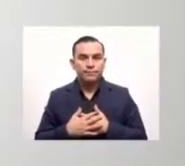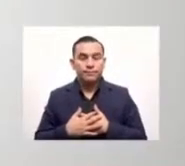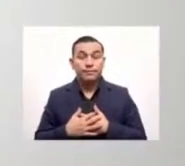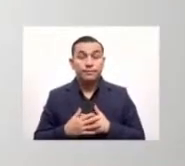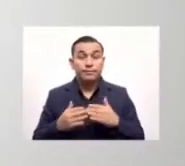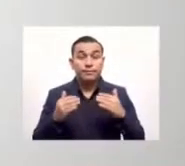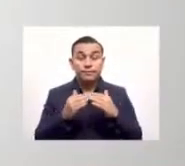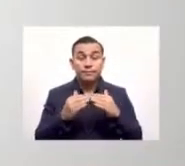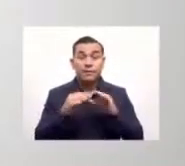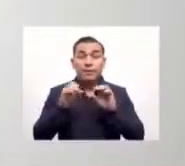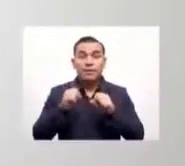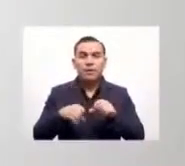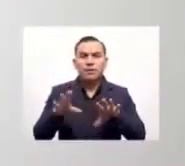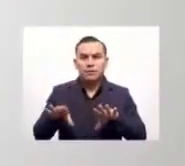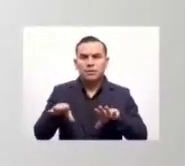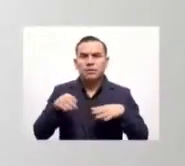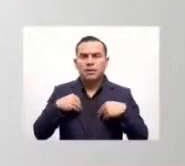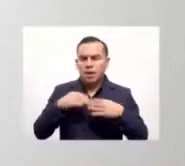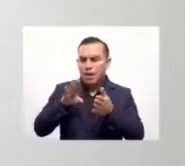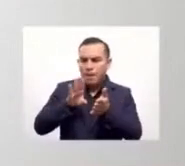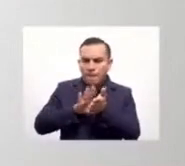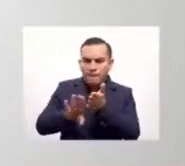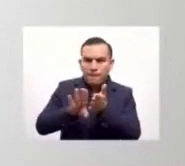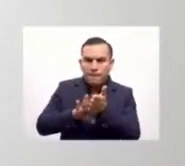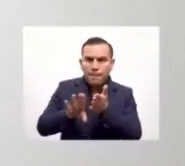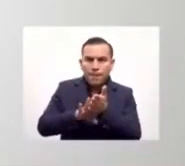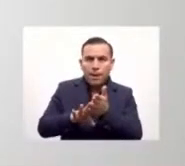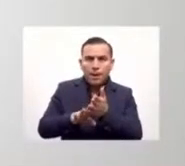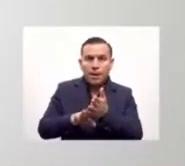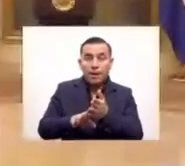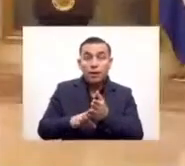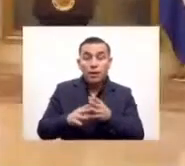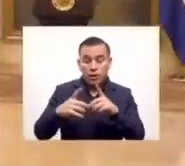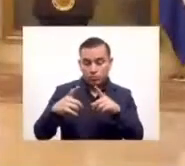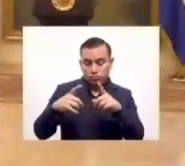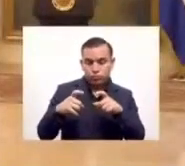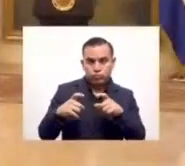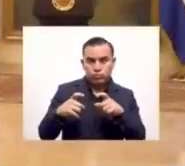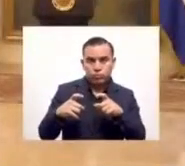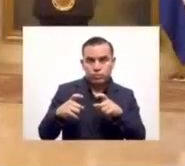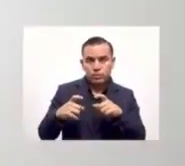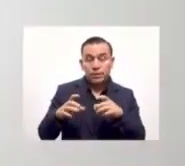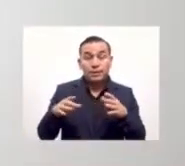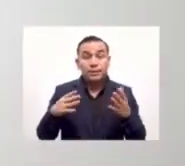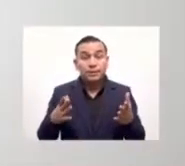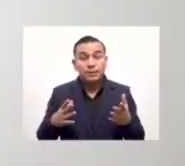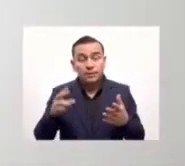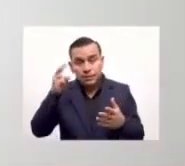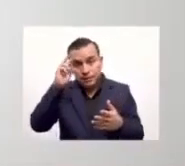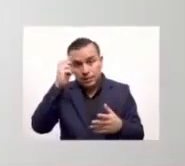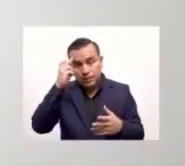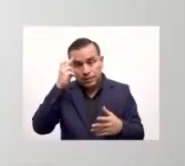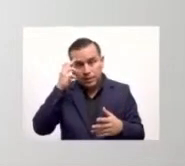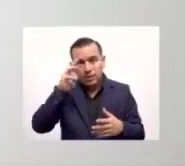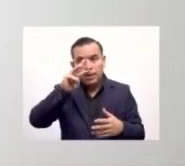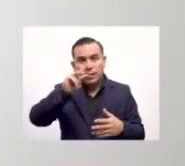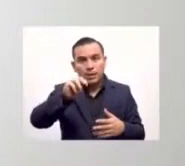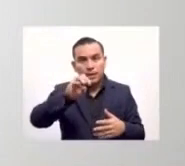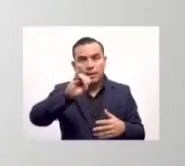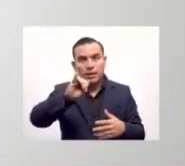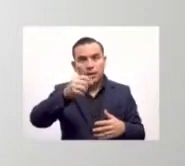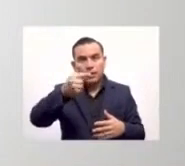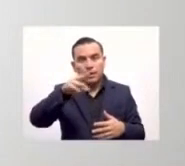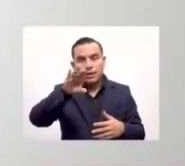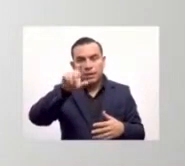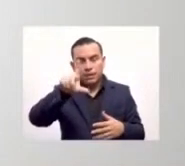Suiza en un hub de inversión de cripto, pero de forma responsable, ¿no? Sí,